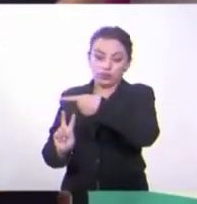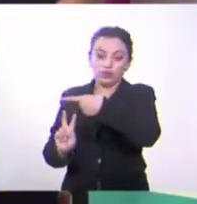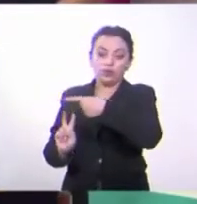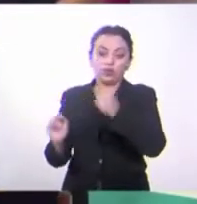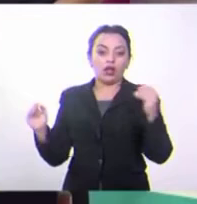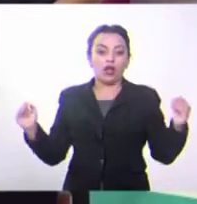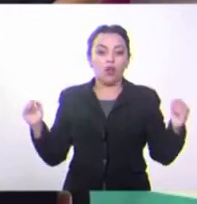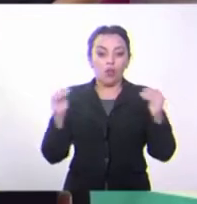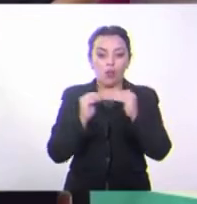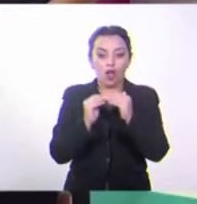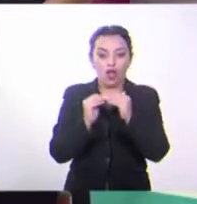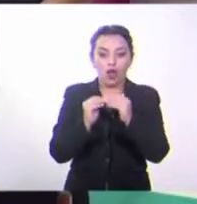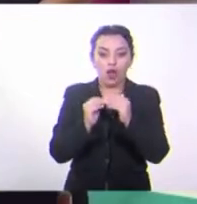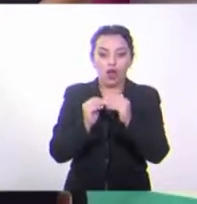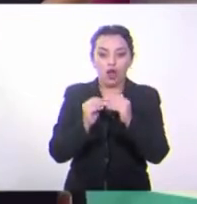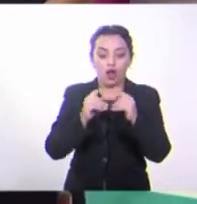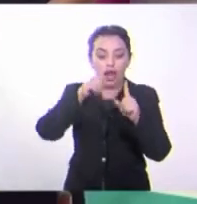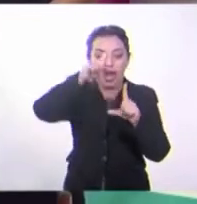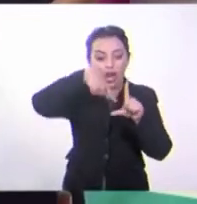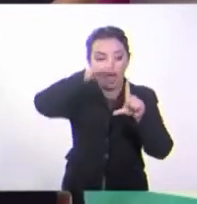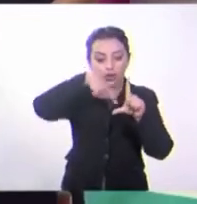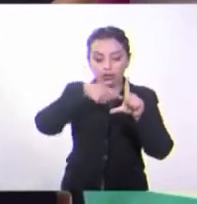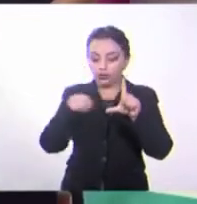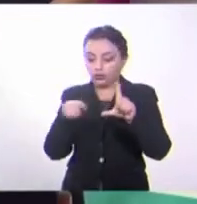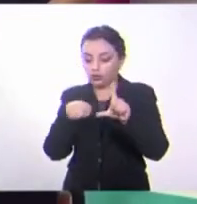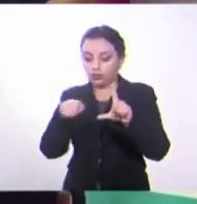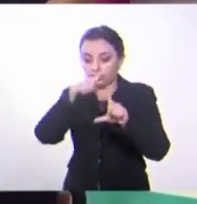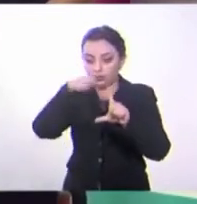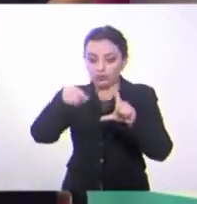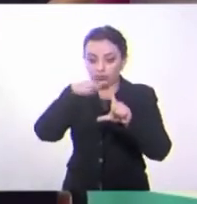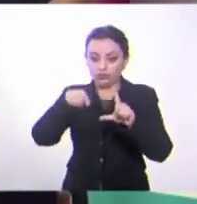último. Sí. El segmento CA.